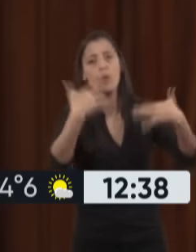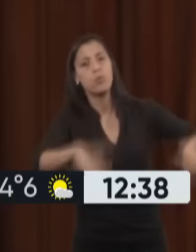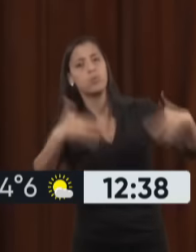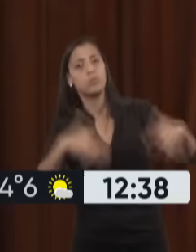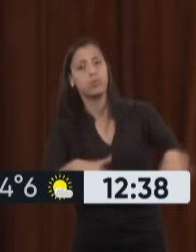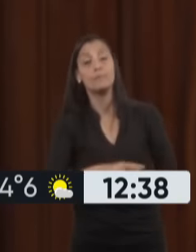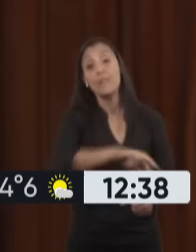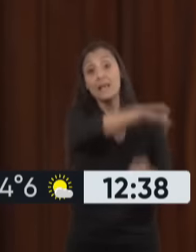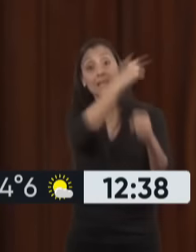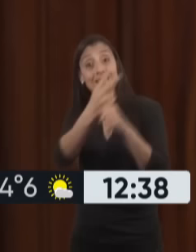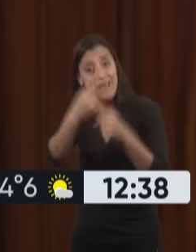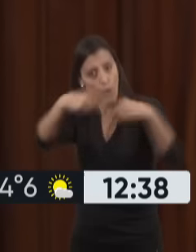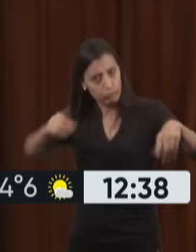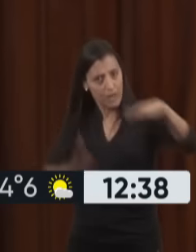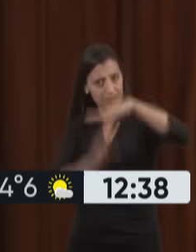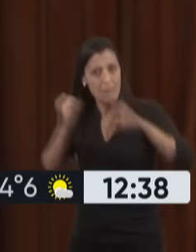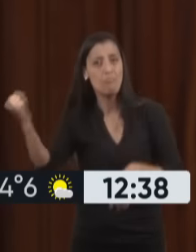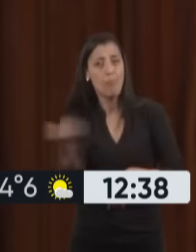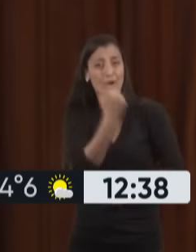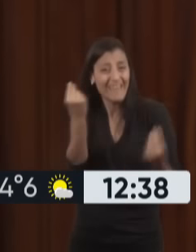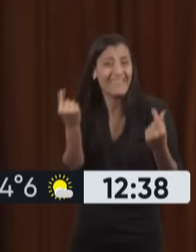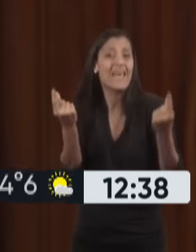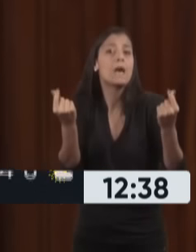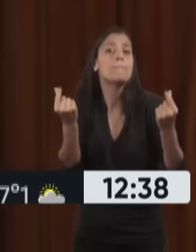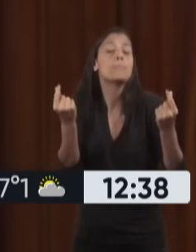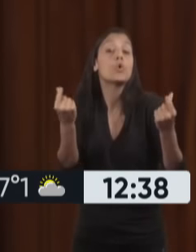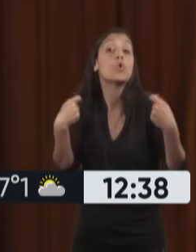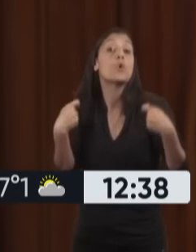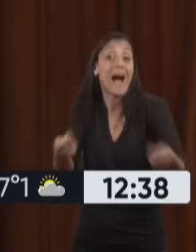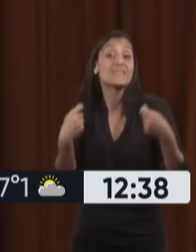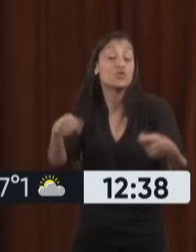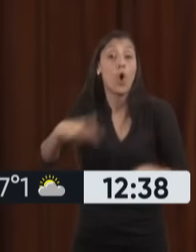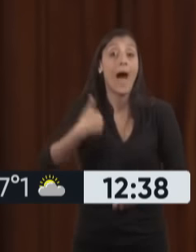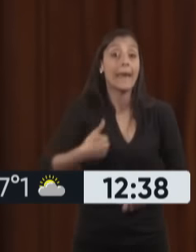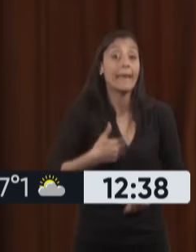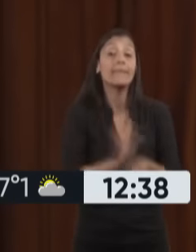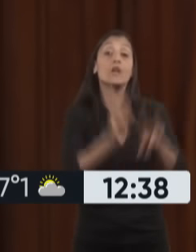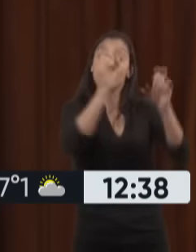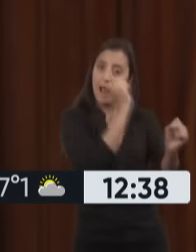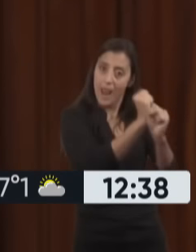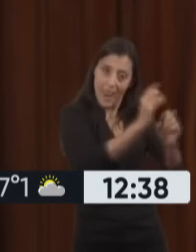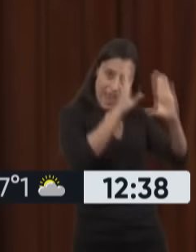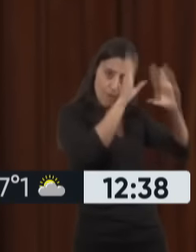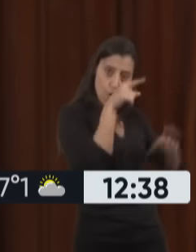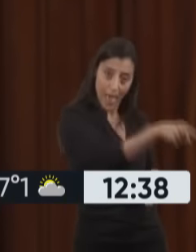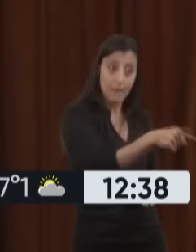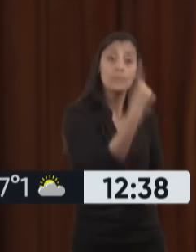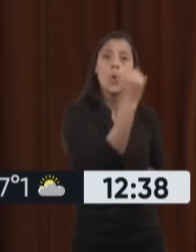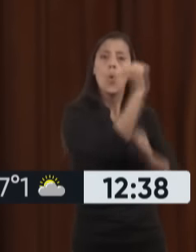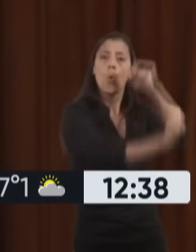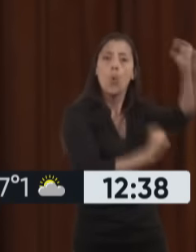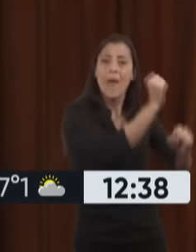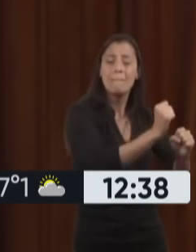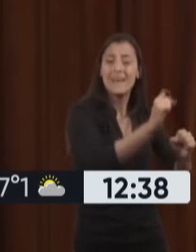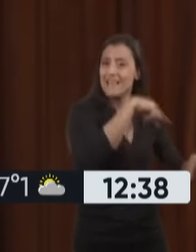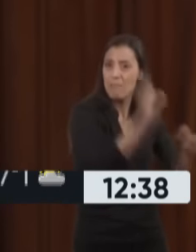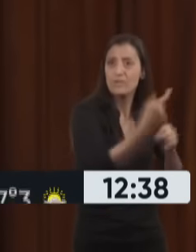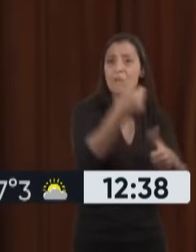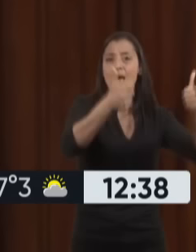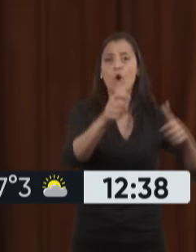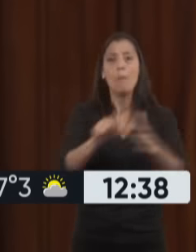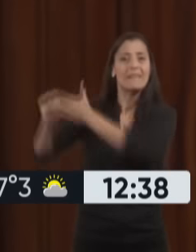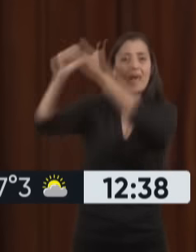La segunda cabeza de este monstruo, que es el costo argentino, es el costo laboral. No hay empresa que pueda competir en el mundo con